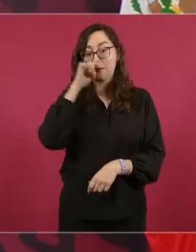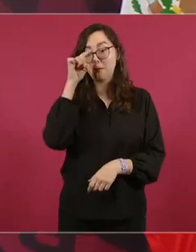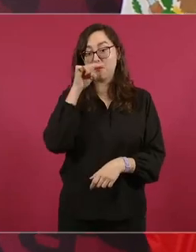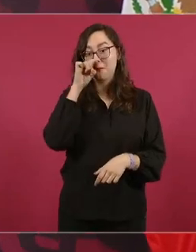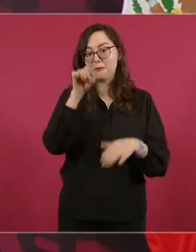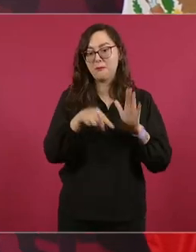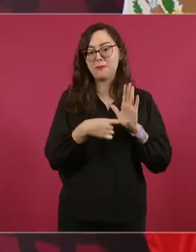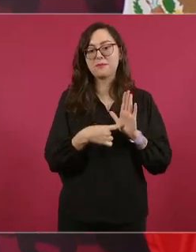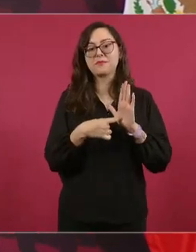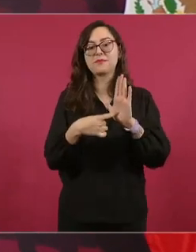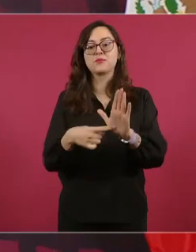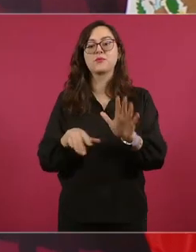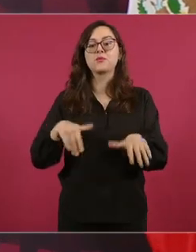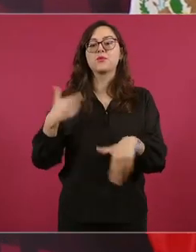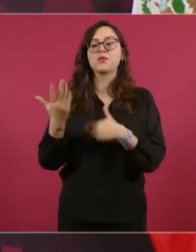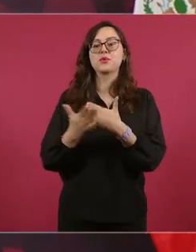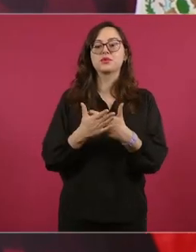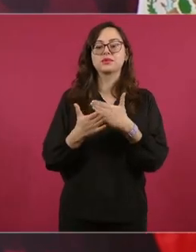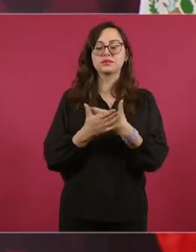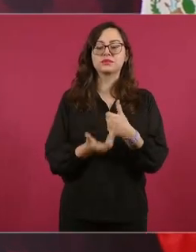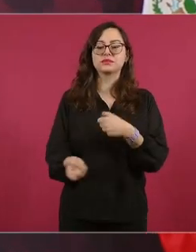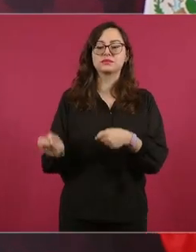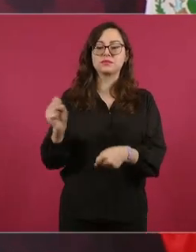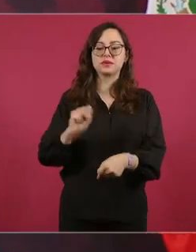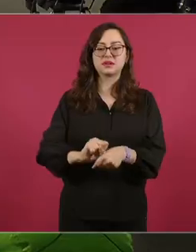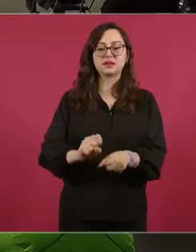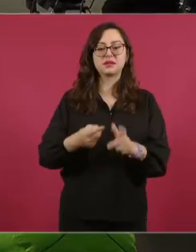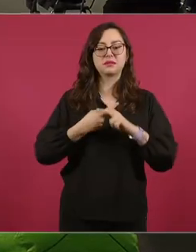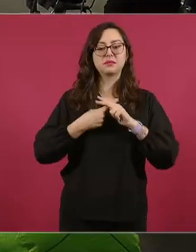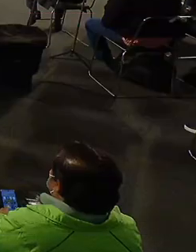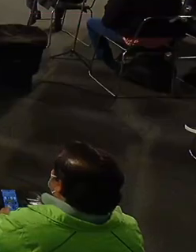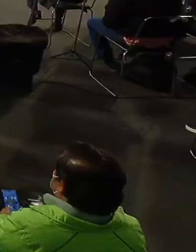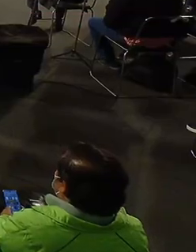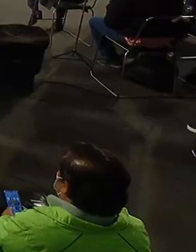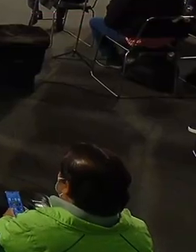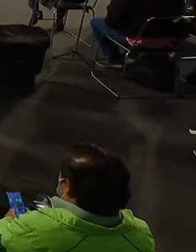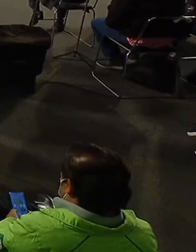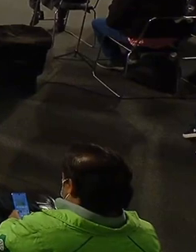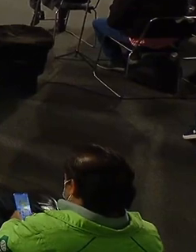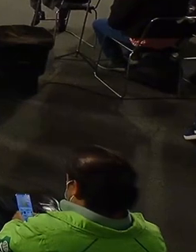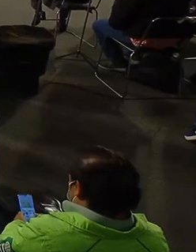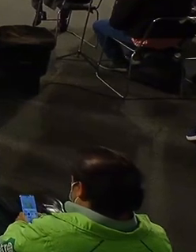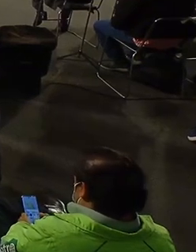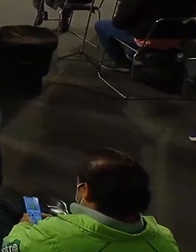y ya la semana próxima ya va a empezar a distribuirse.